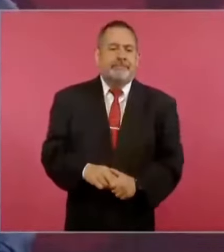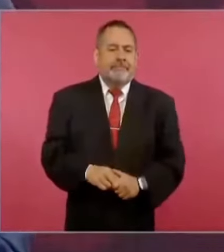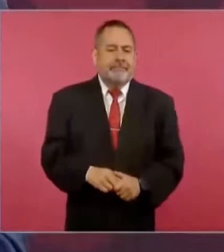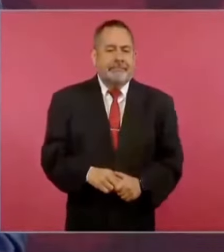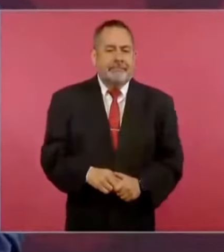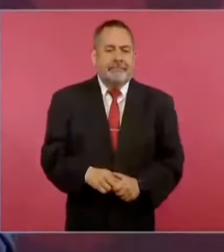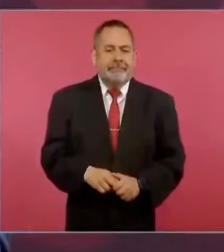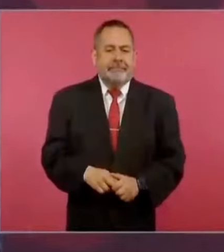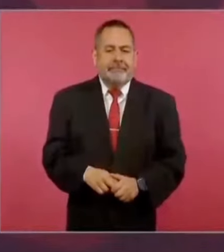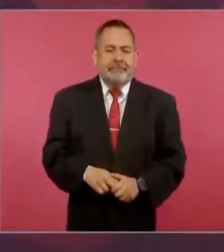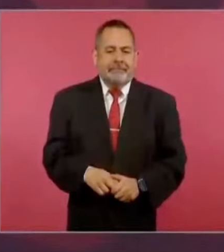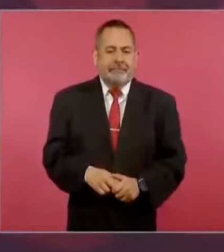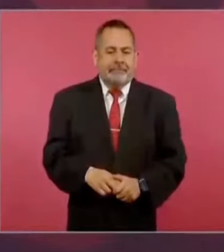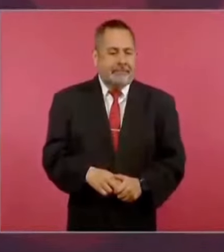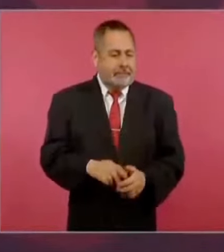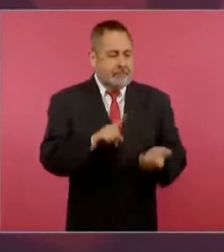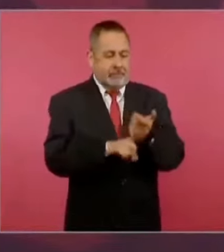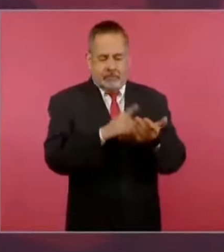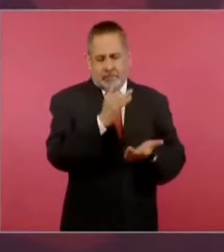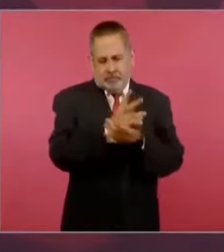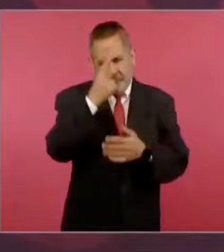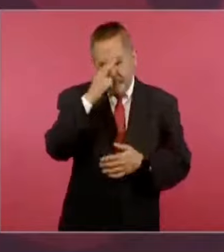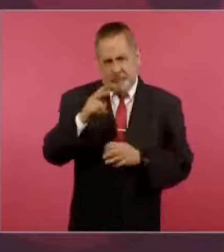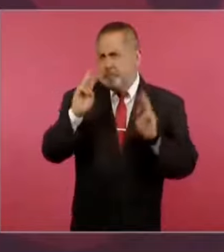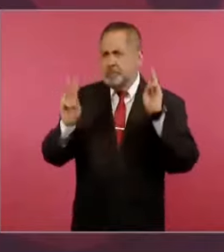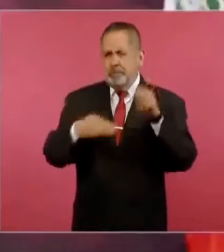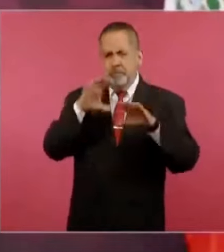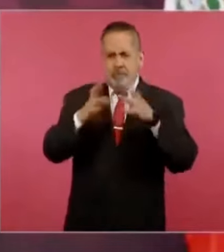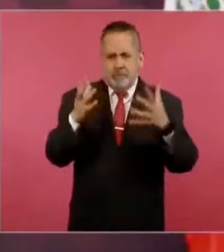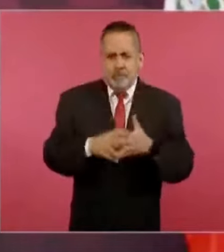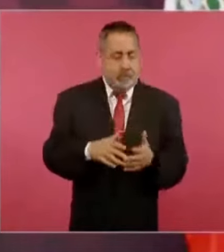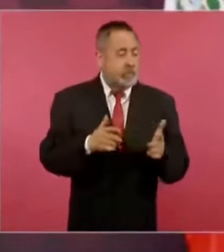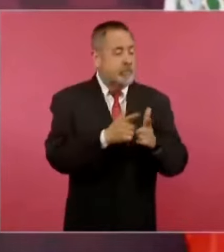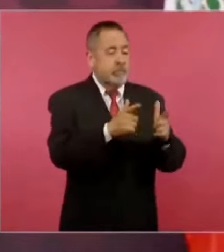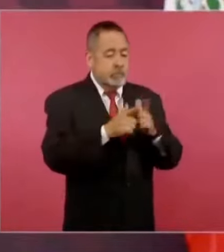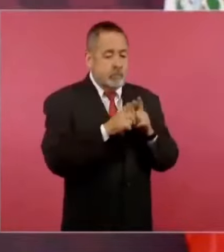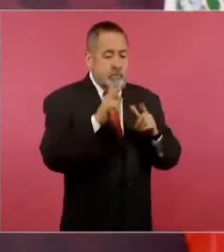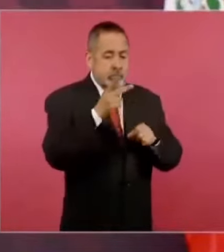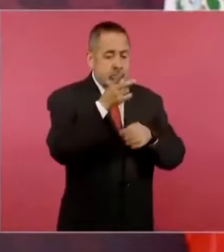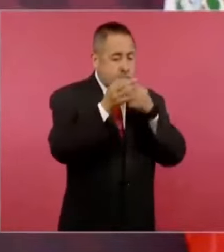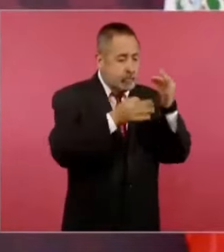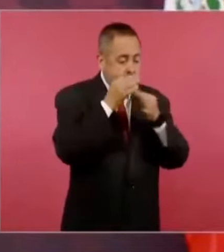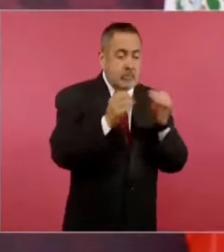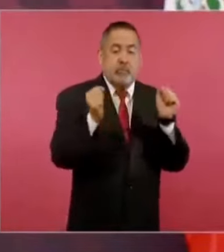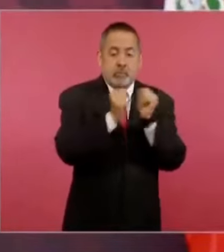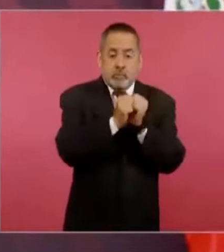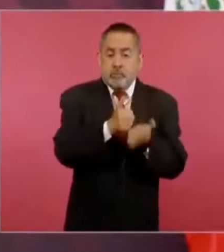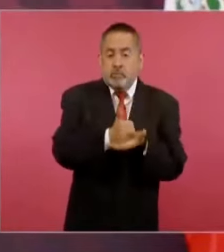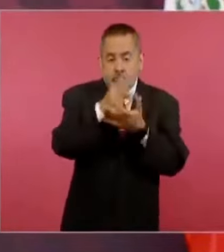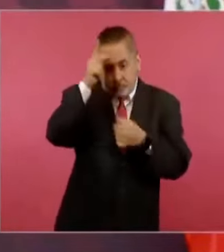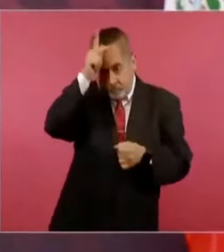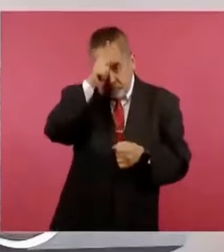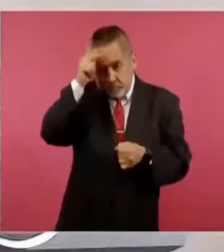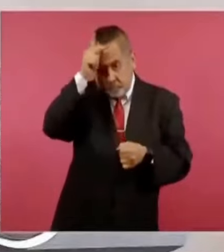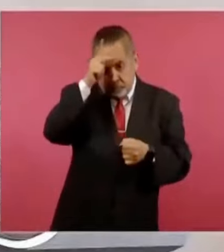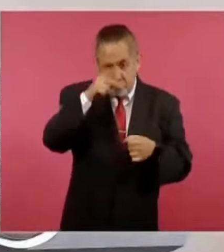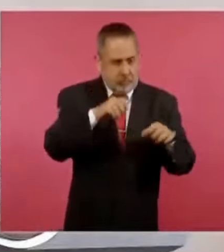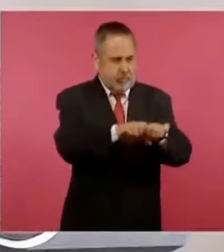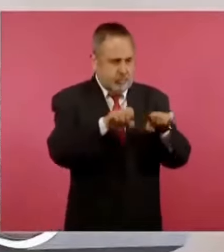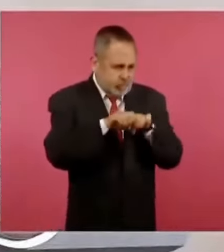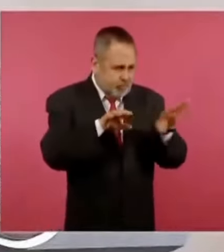grupos, pero esto no solo en México, en el mundo, de publicistas con psicólogos. Son